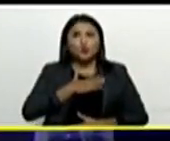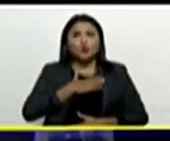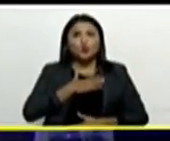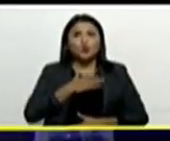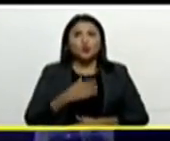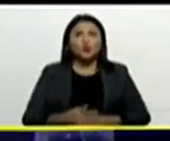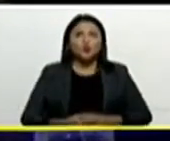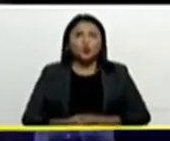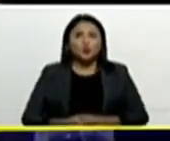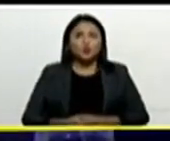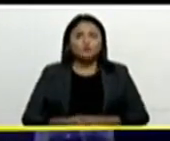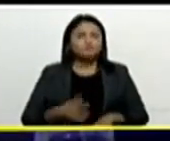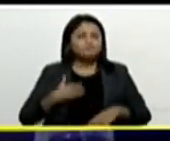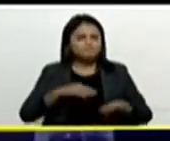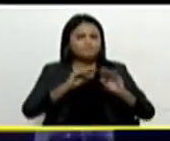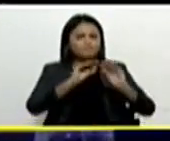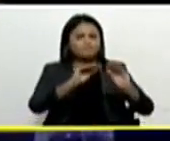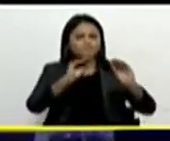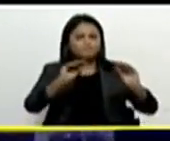enviar un mensaje